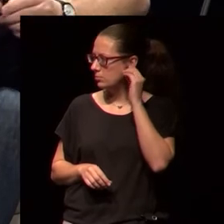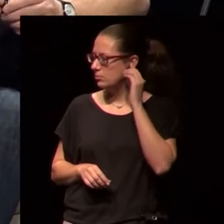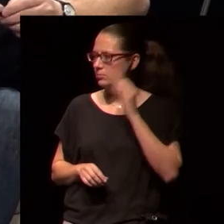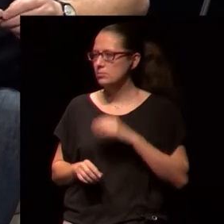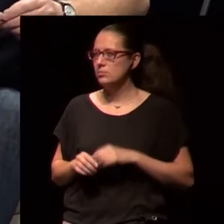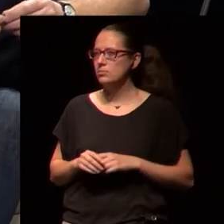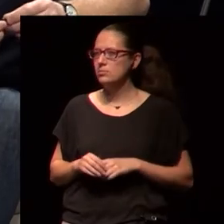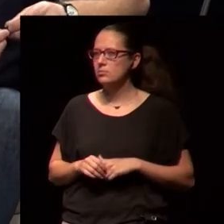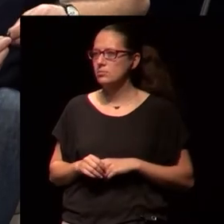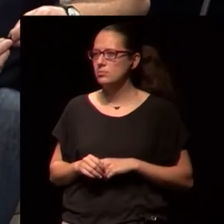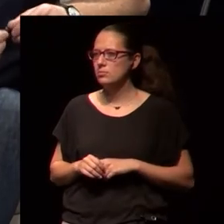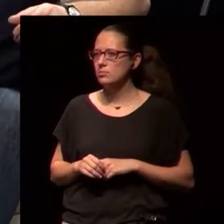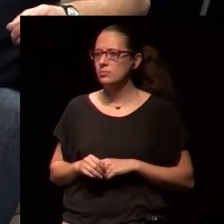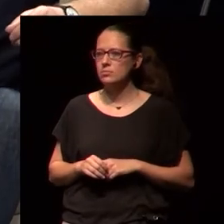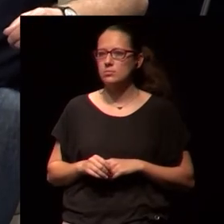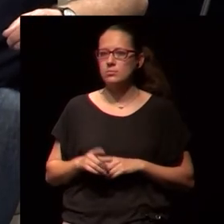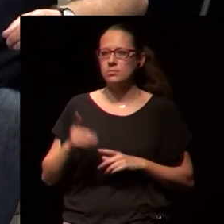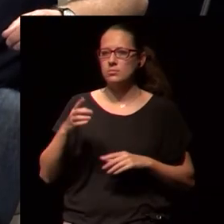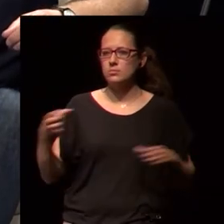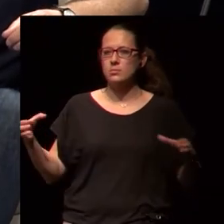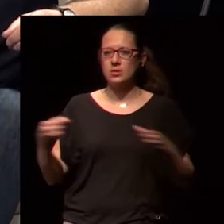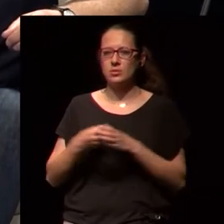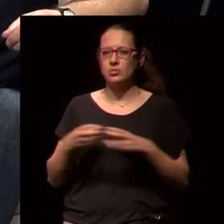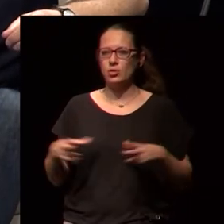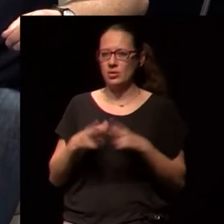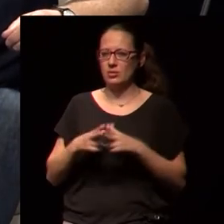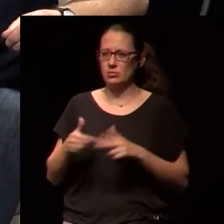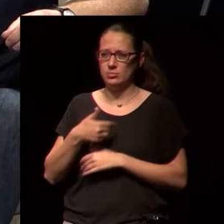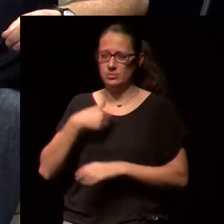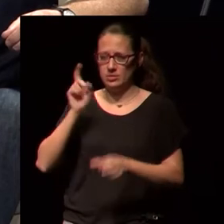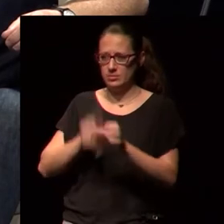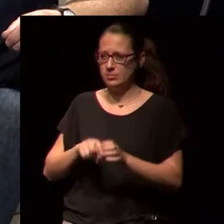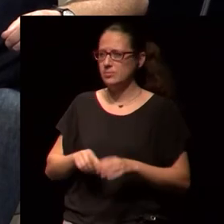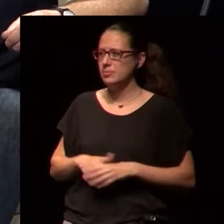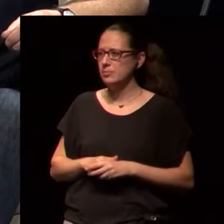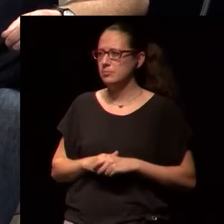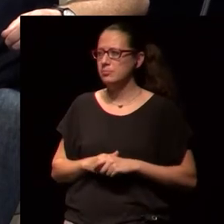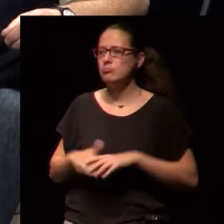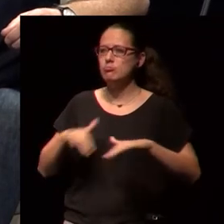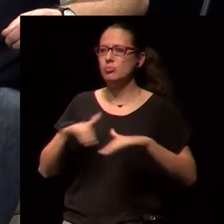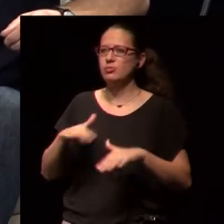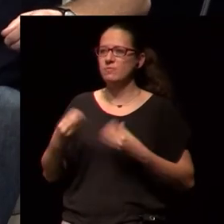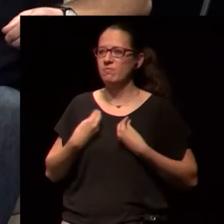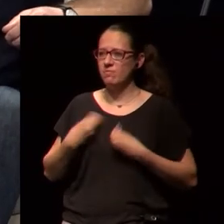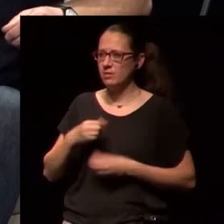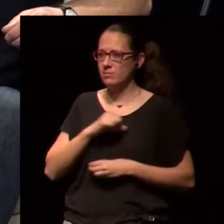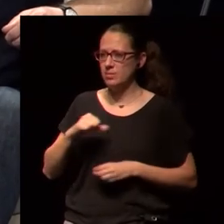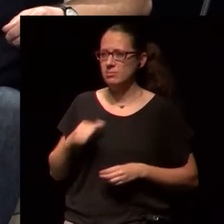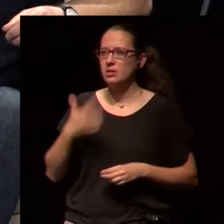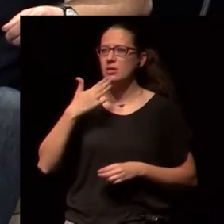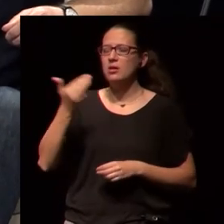En uno de los colectivos sociales de los que participo, en el movimiento de vida independiente